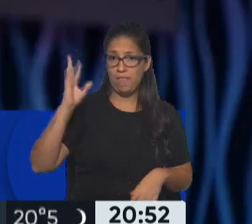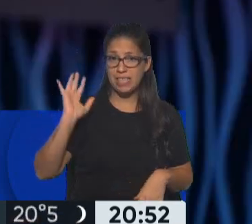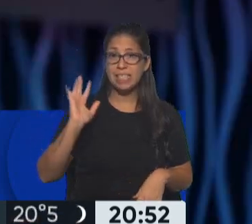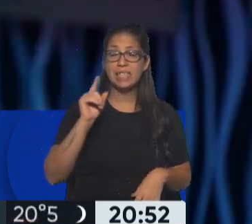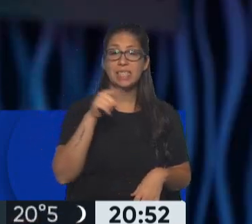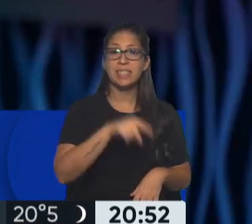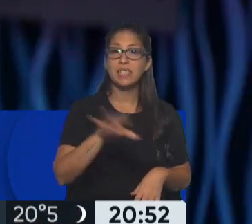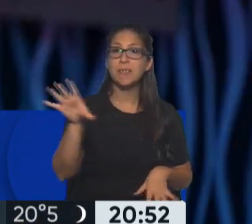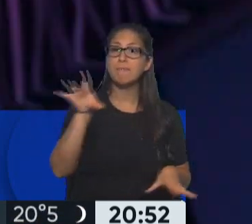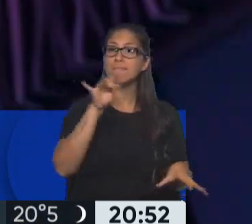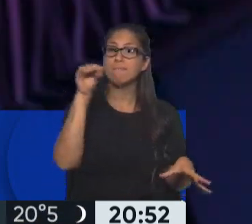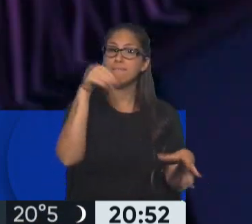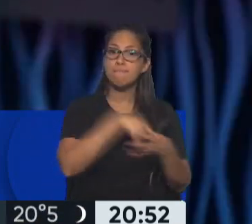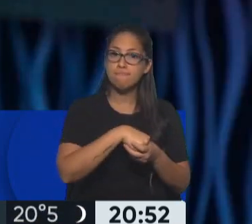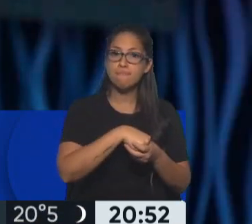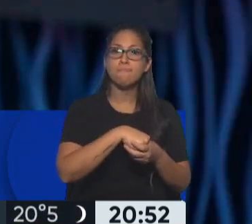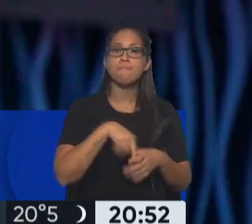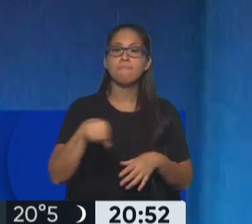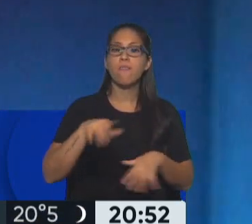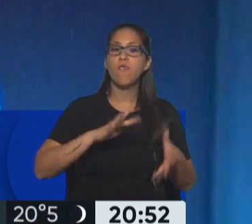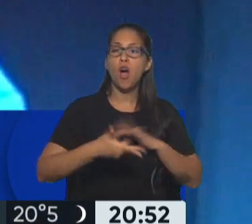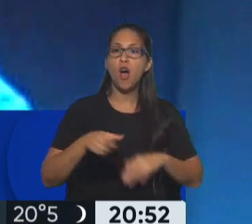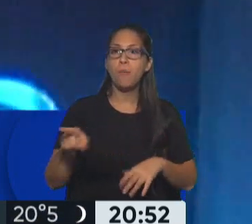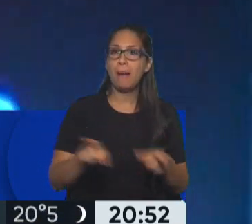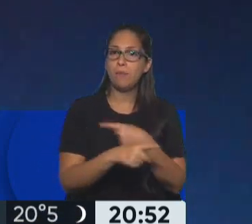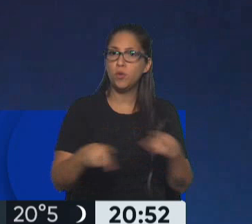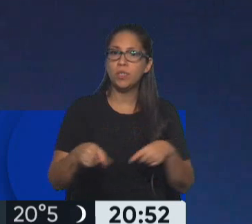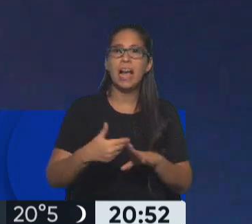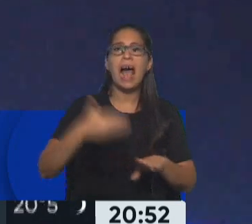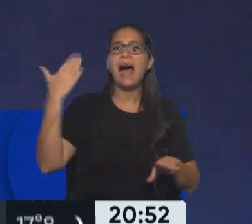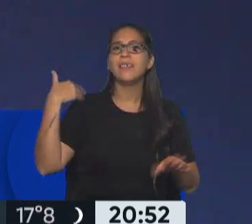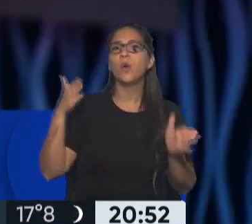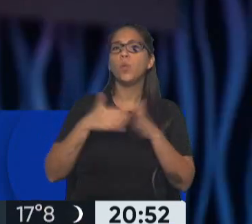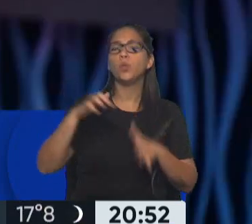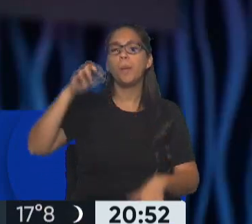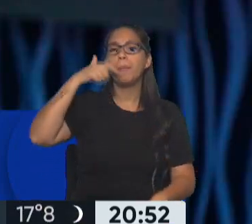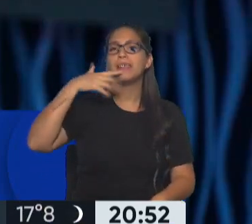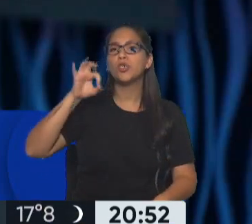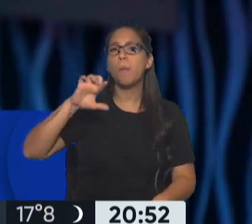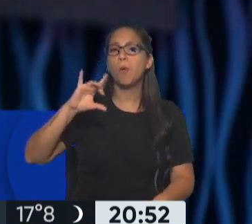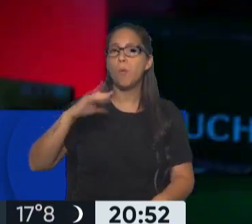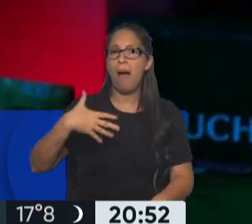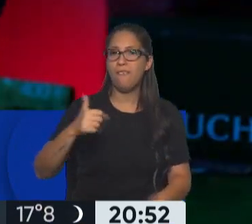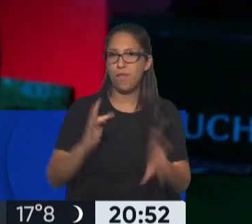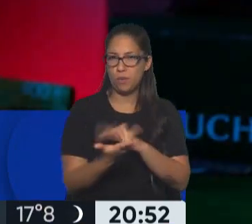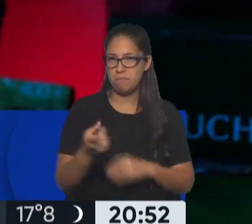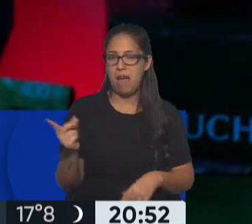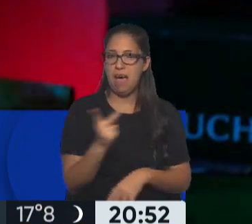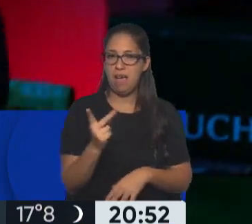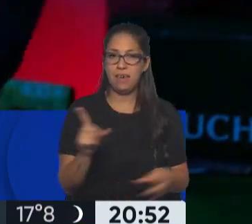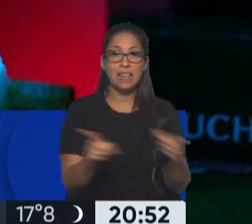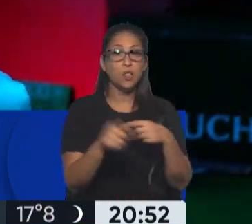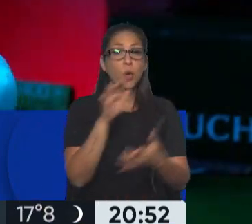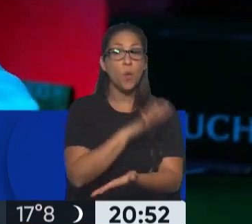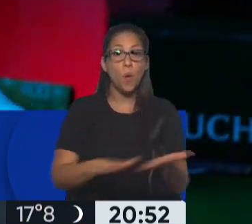Bizarrap incursiona en los corridos tumbados porque, bueno, la primera vez había sido con Peso Pluma. Ahí está, la canción, la nueva canción de Bizarrap